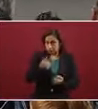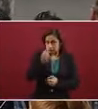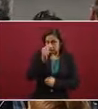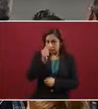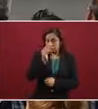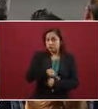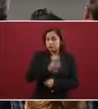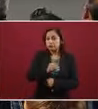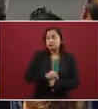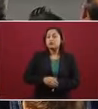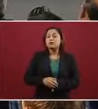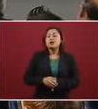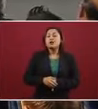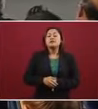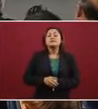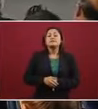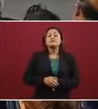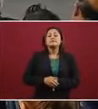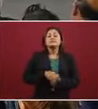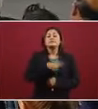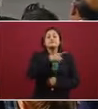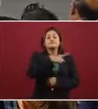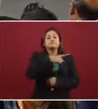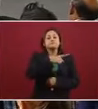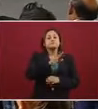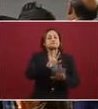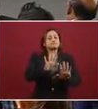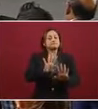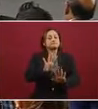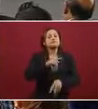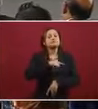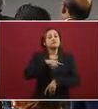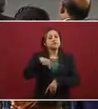mostrar de cómo